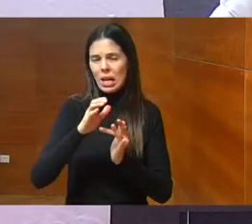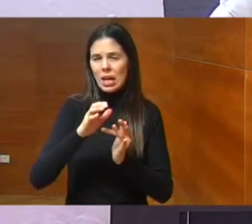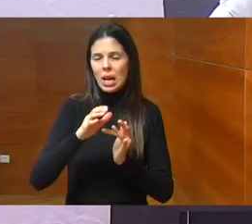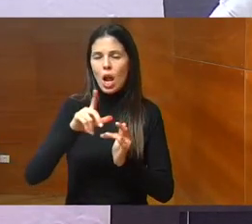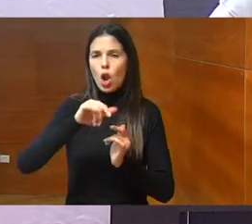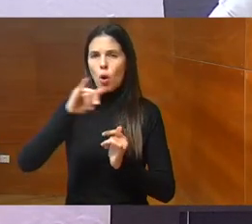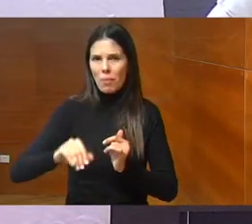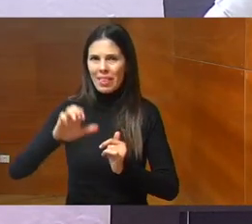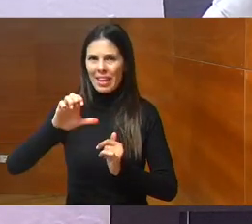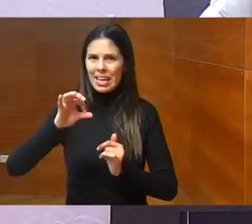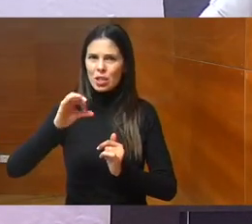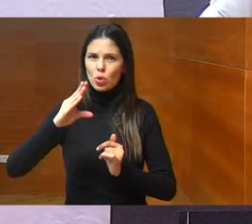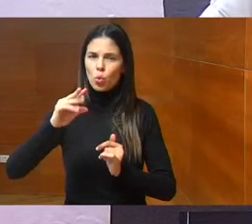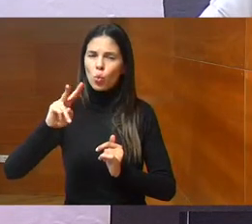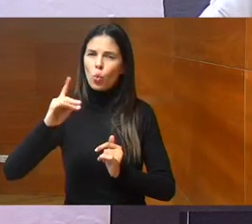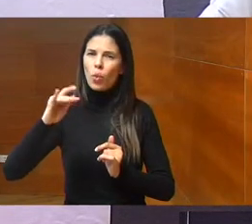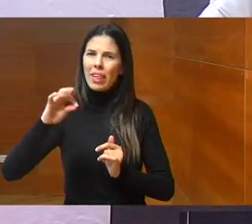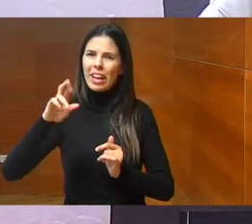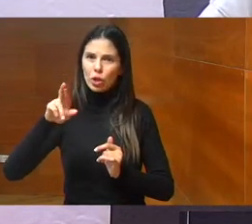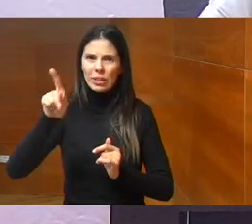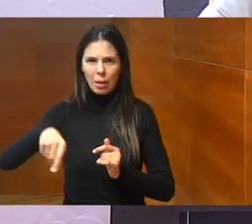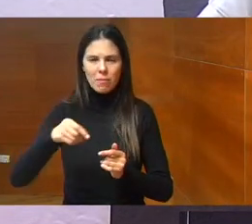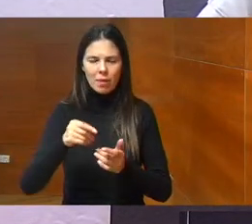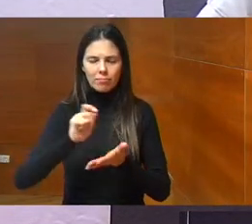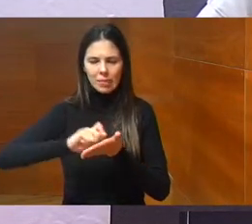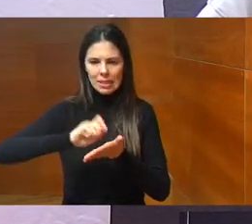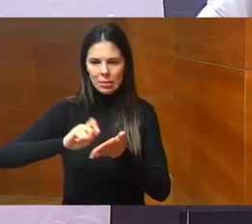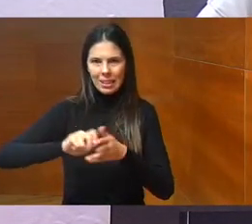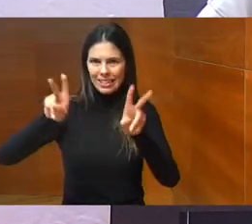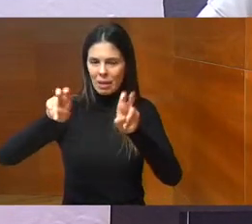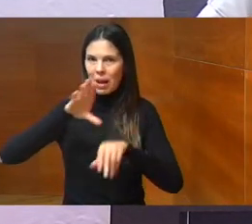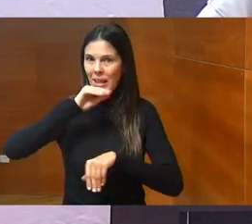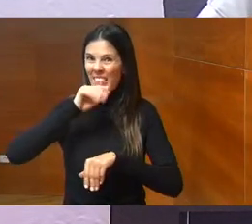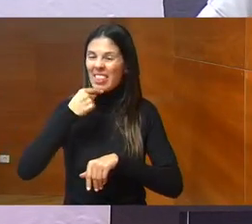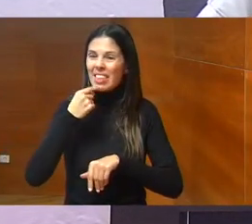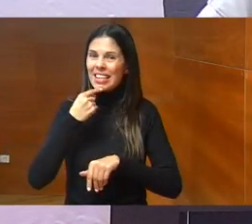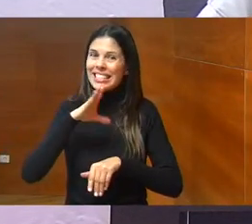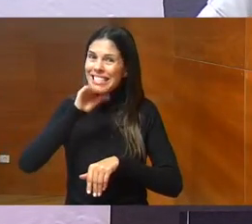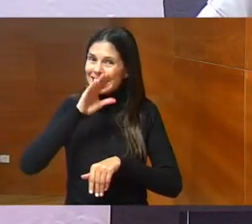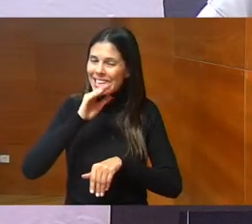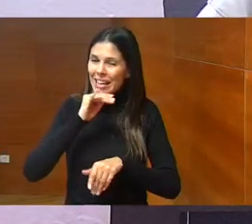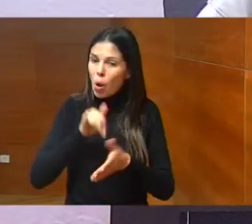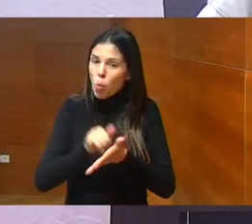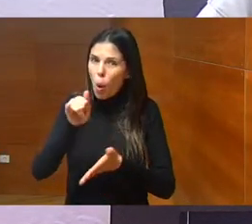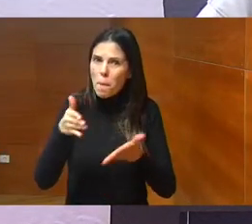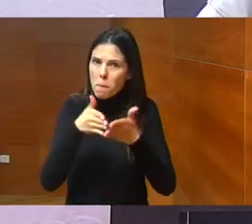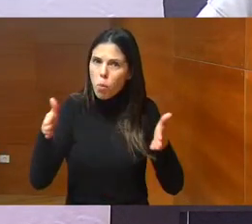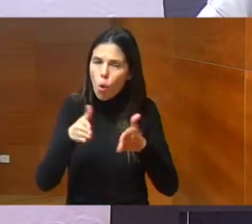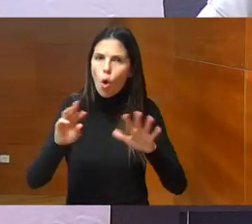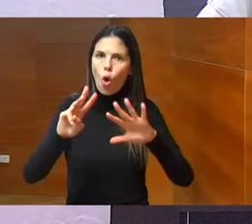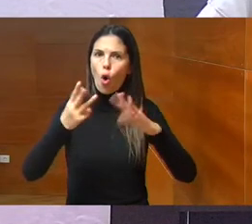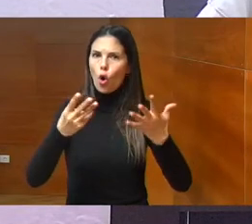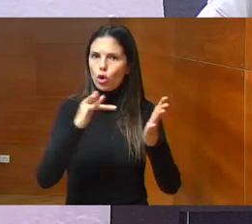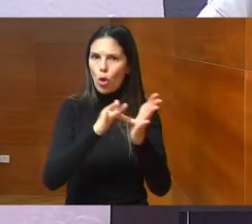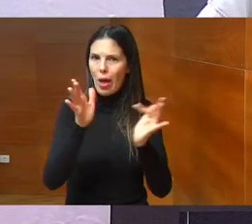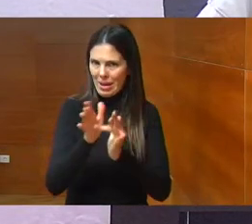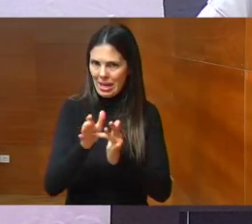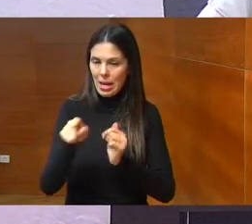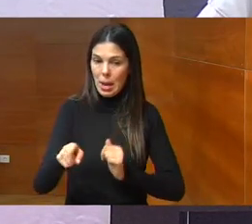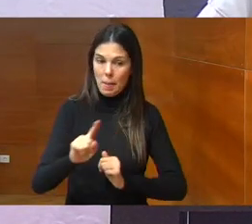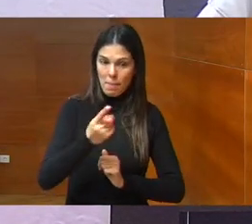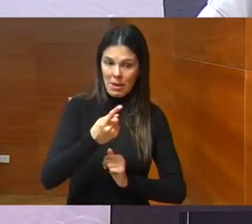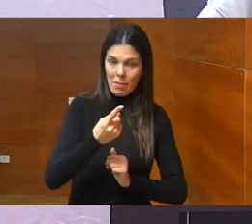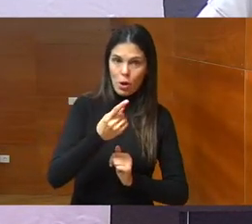es que chichana primera vez que boa hoy 2 de abril que a leba de pasasey a